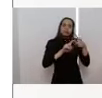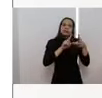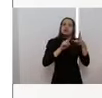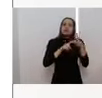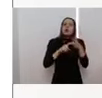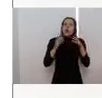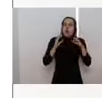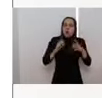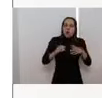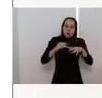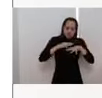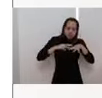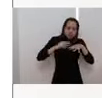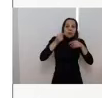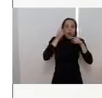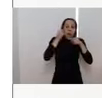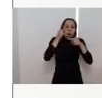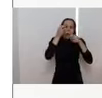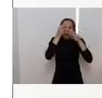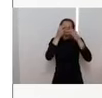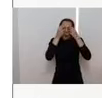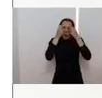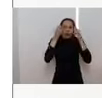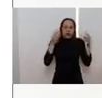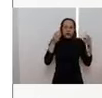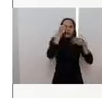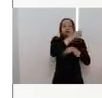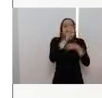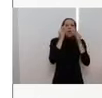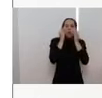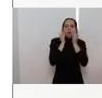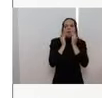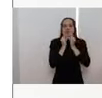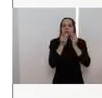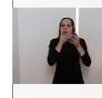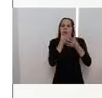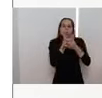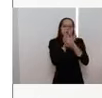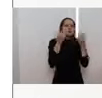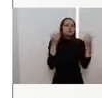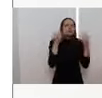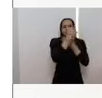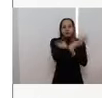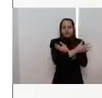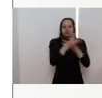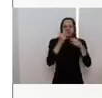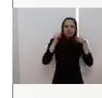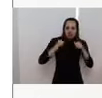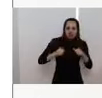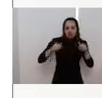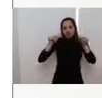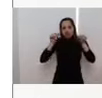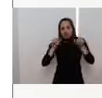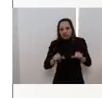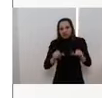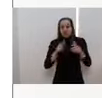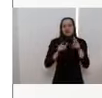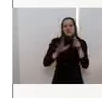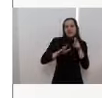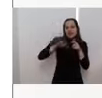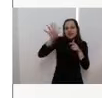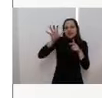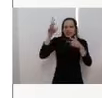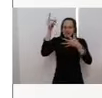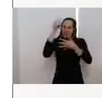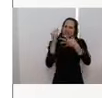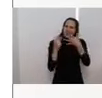tejidos oftálmicos de cirugía maxilofacial y de ortopedia cirugía plástica de hemato-oncología hicimos logramos hacer a